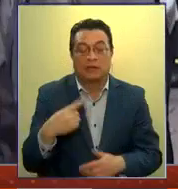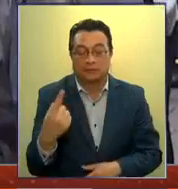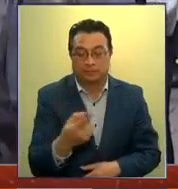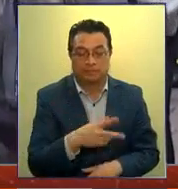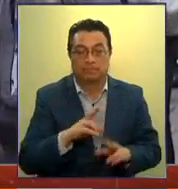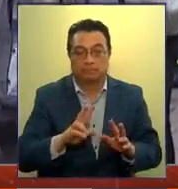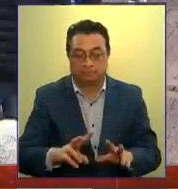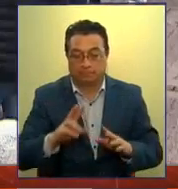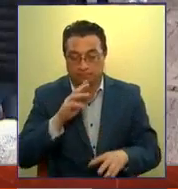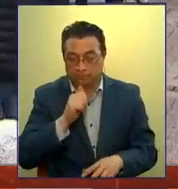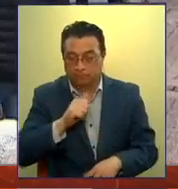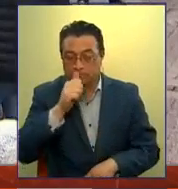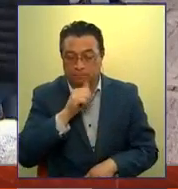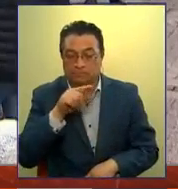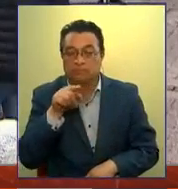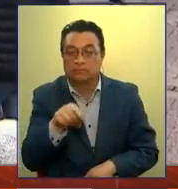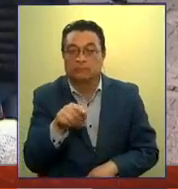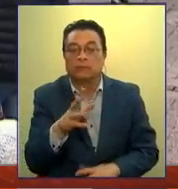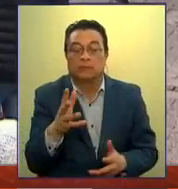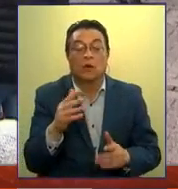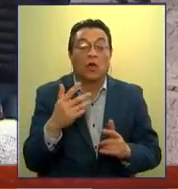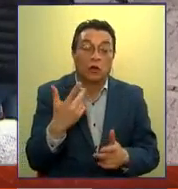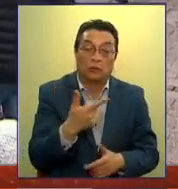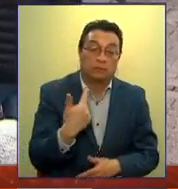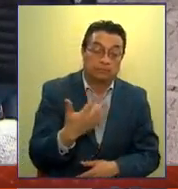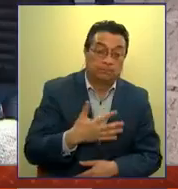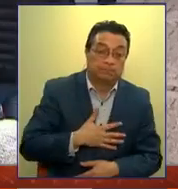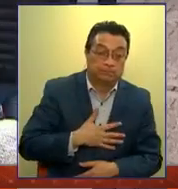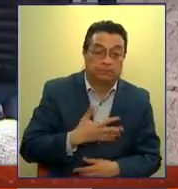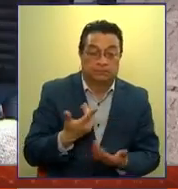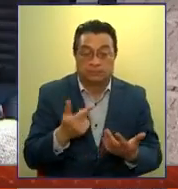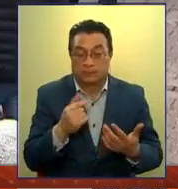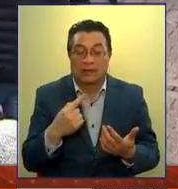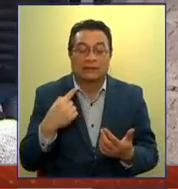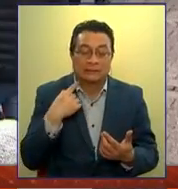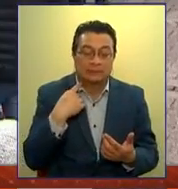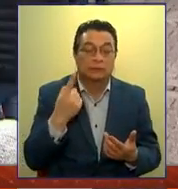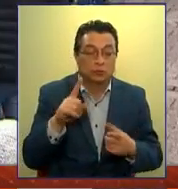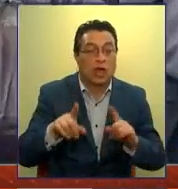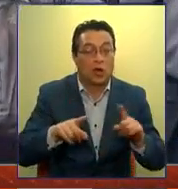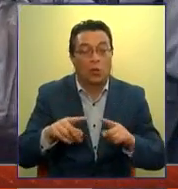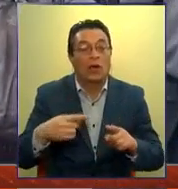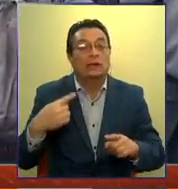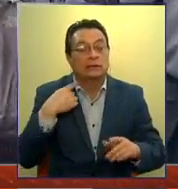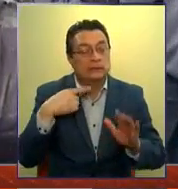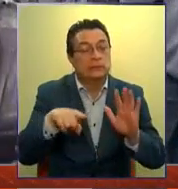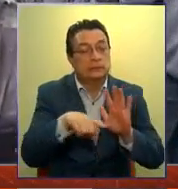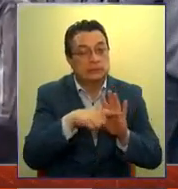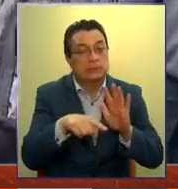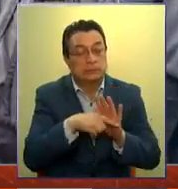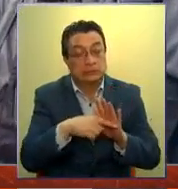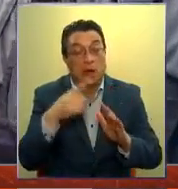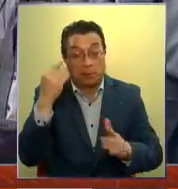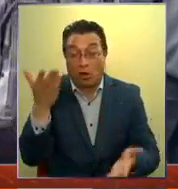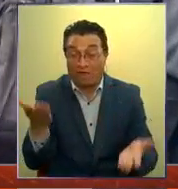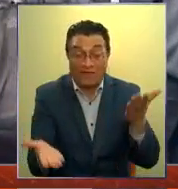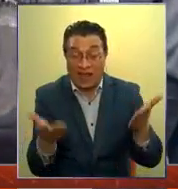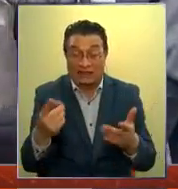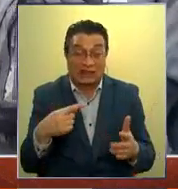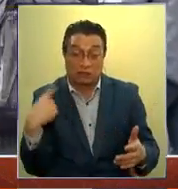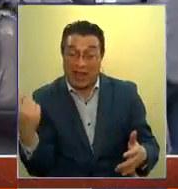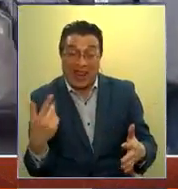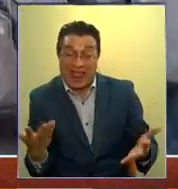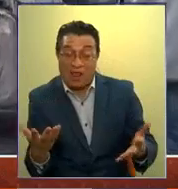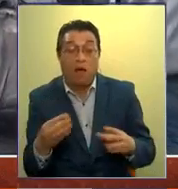ese sentido nos deja un poco también un sabor amargo algunas de las situaciones que han ocurrido, pero el balance en general es satisfactorio.